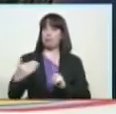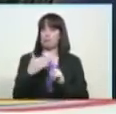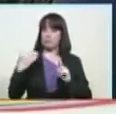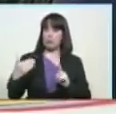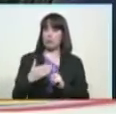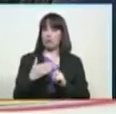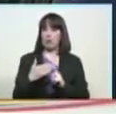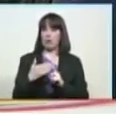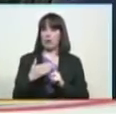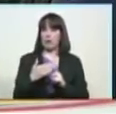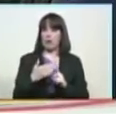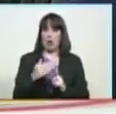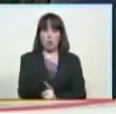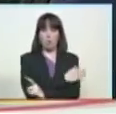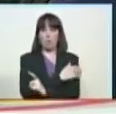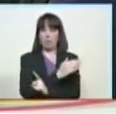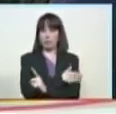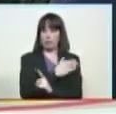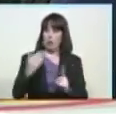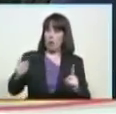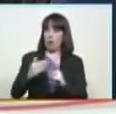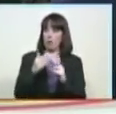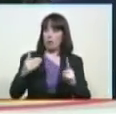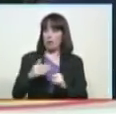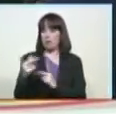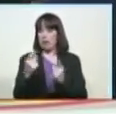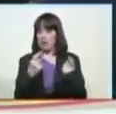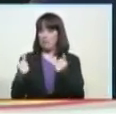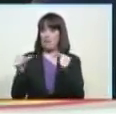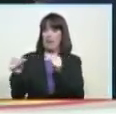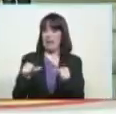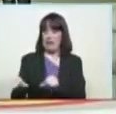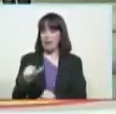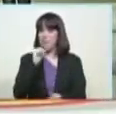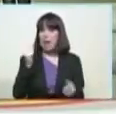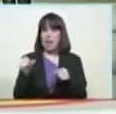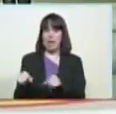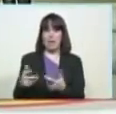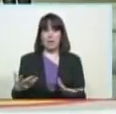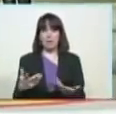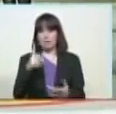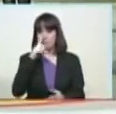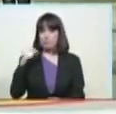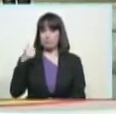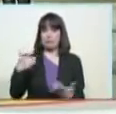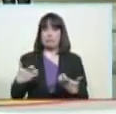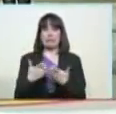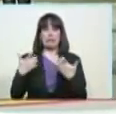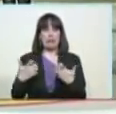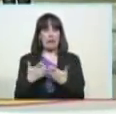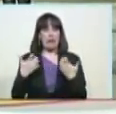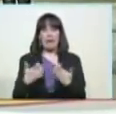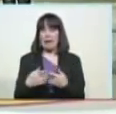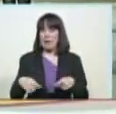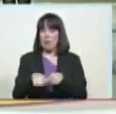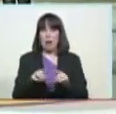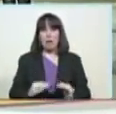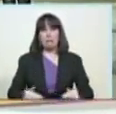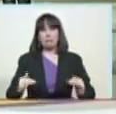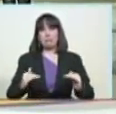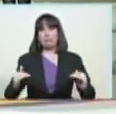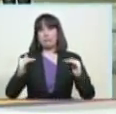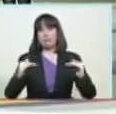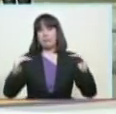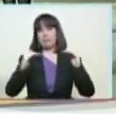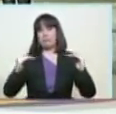transcurso de los últimos meses y los últimos años producto de esta guerra de esta guerra incrementada